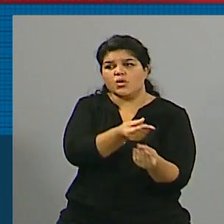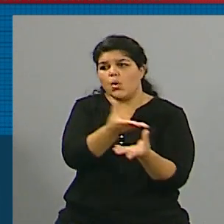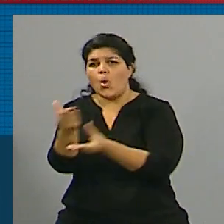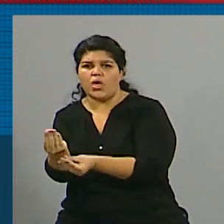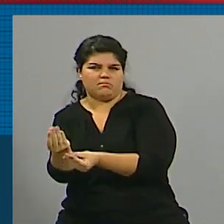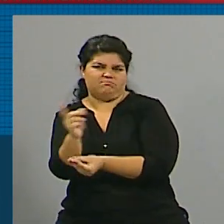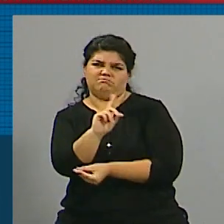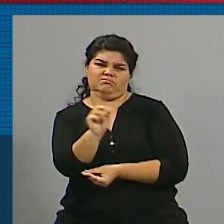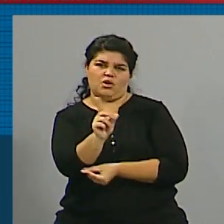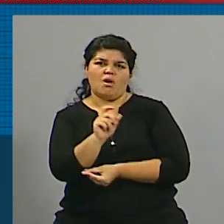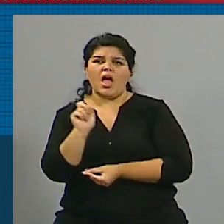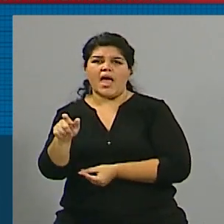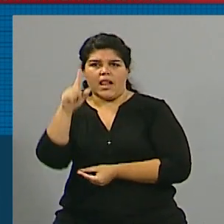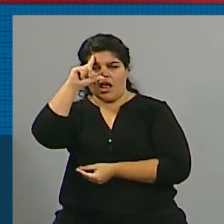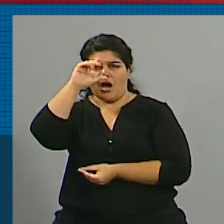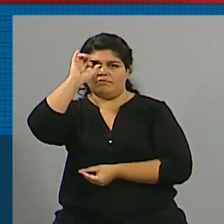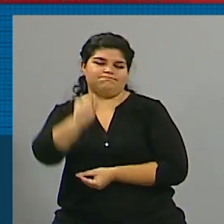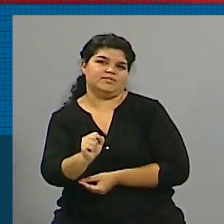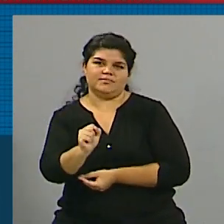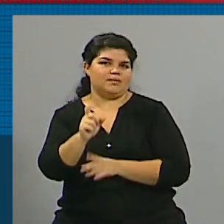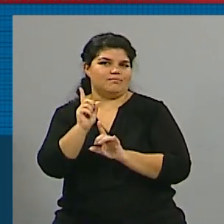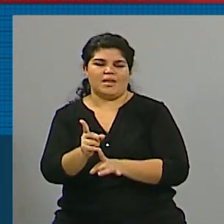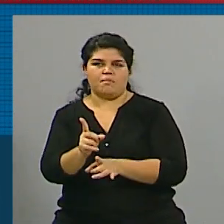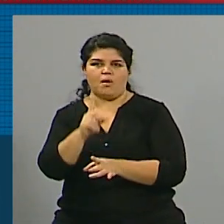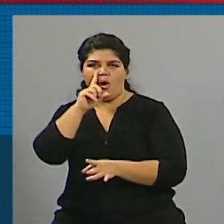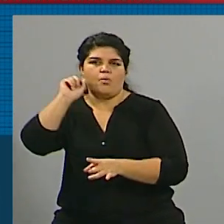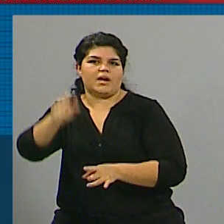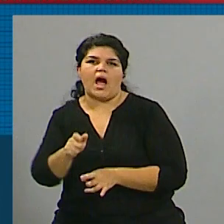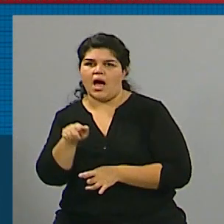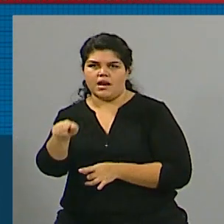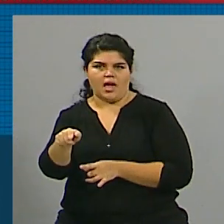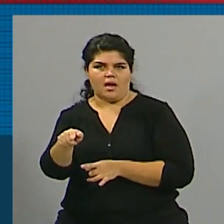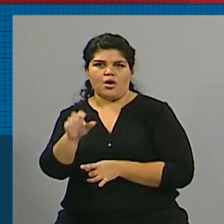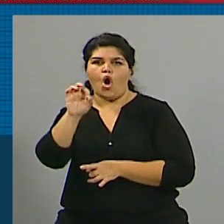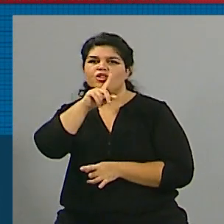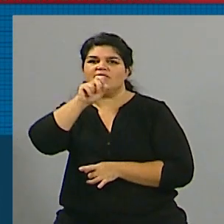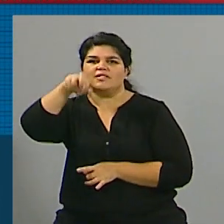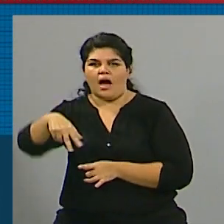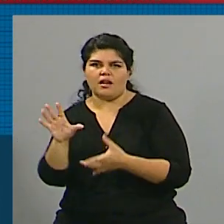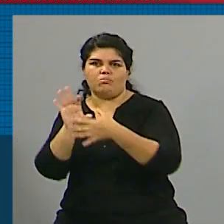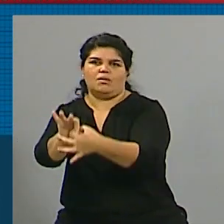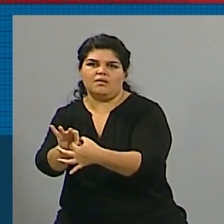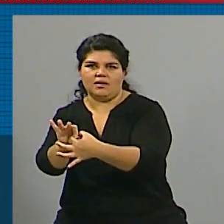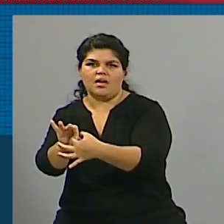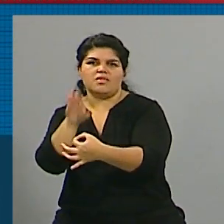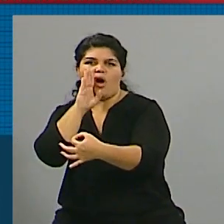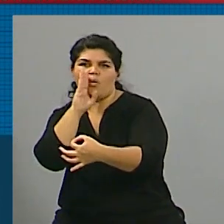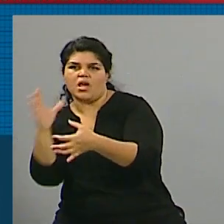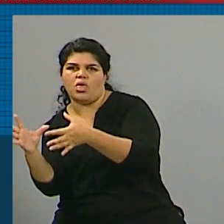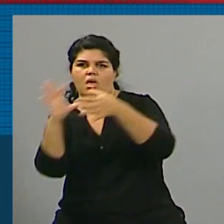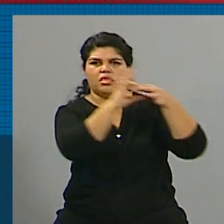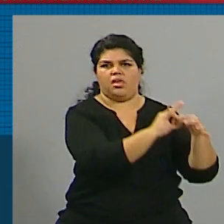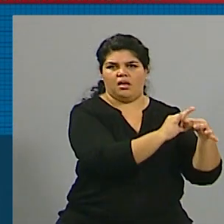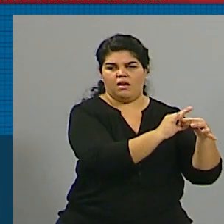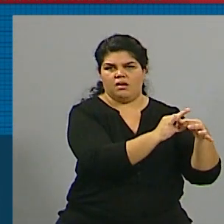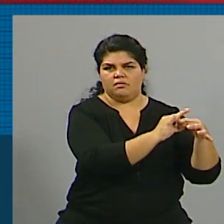vínculo de una Ucrania occidentalizada, de una Ucrania proyectándose en la OTAN, vinculada con los Estados Unidos, y en esa posición no